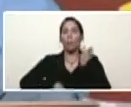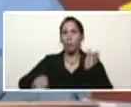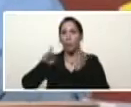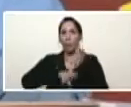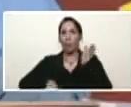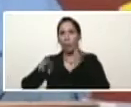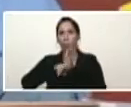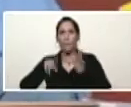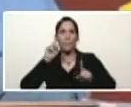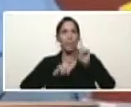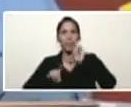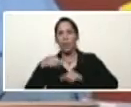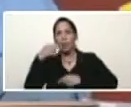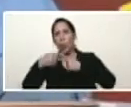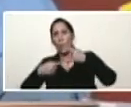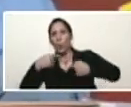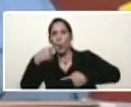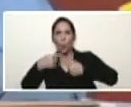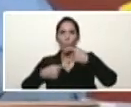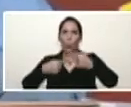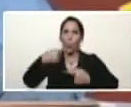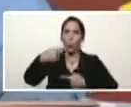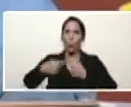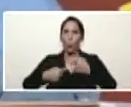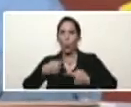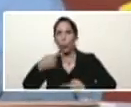sobre otra. Pero ahora se meten con Silita.